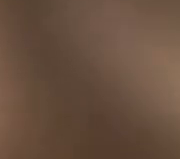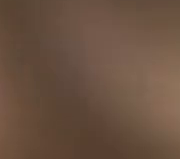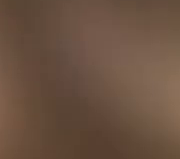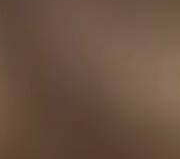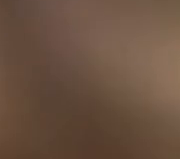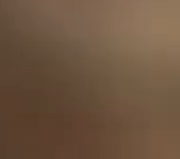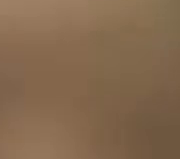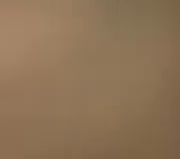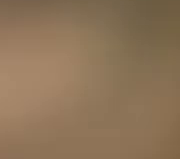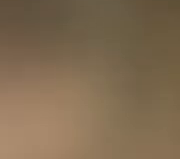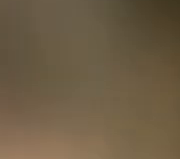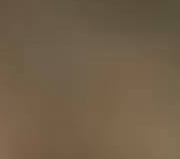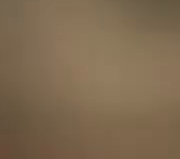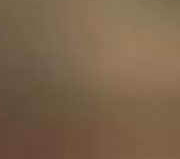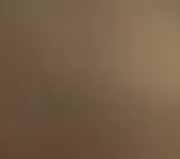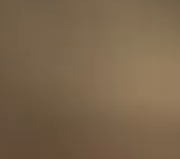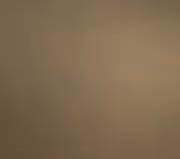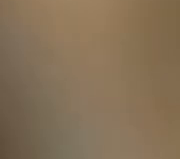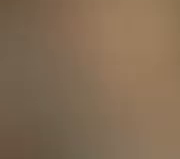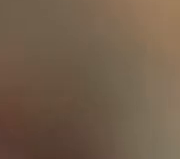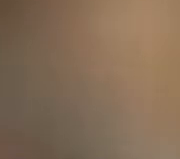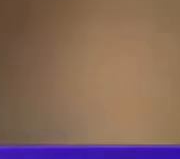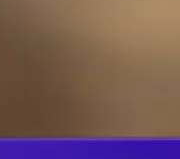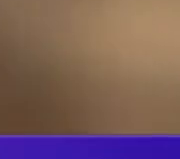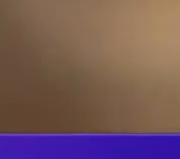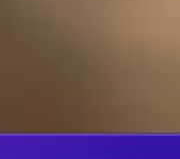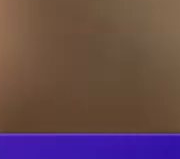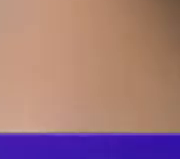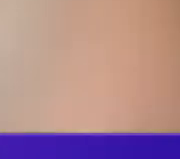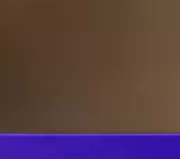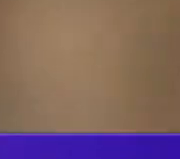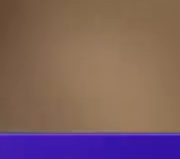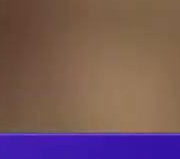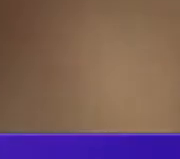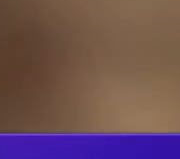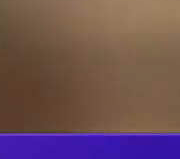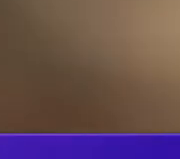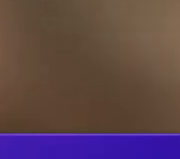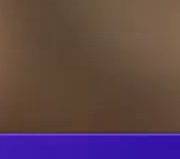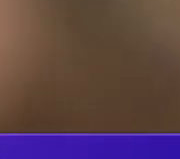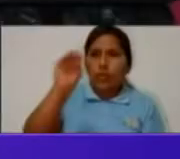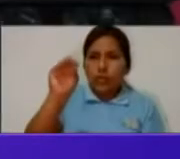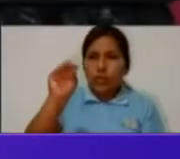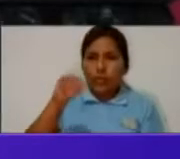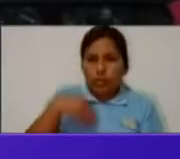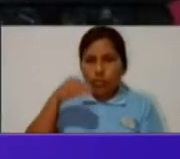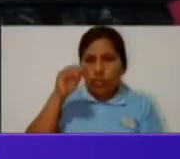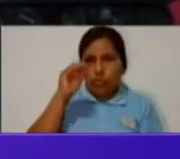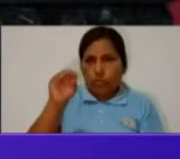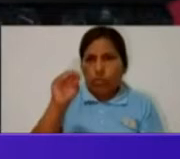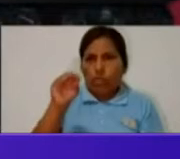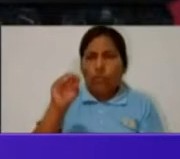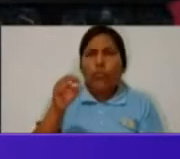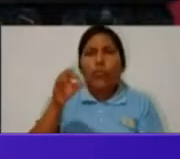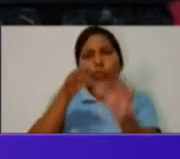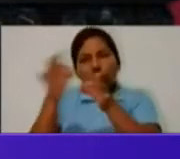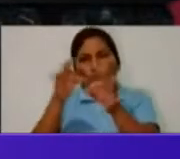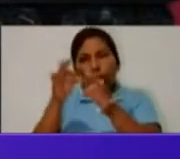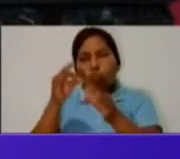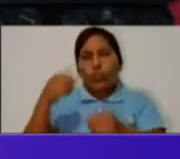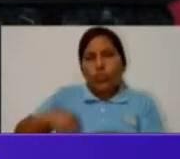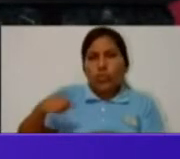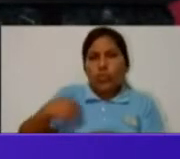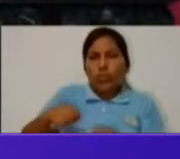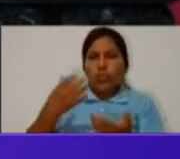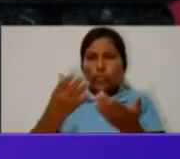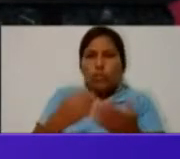cometido. No sé qué será. Habría que preguntarle al señor alcalde porque yo tengo acá todas las pruebas. Durante el Consejo Municipal